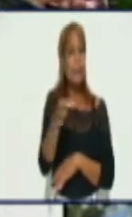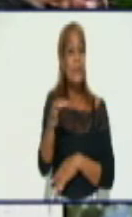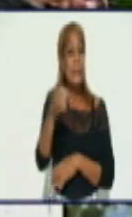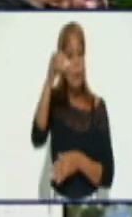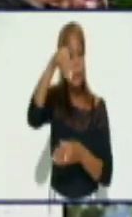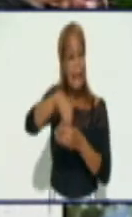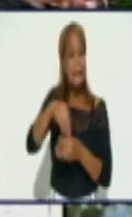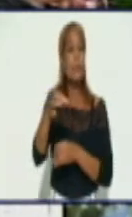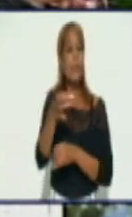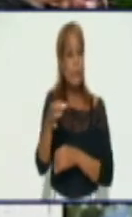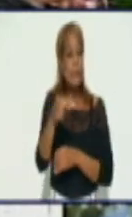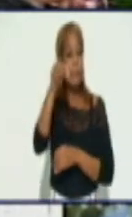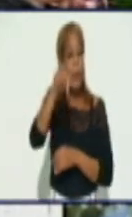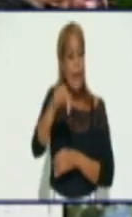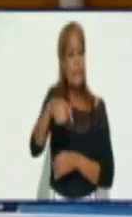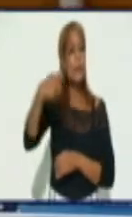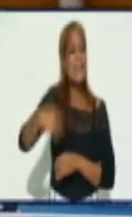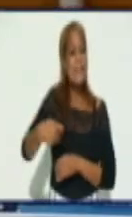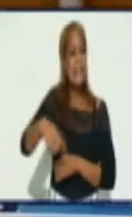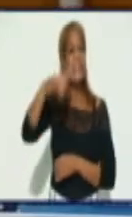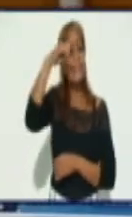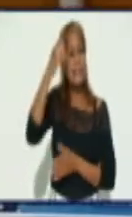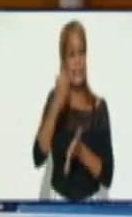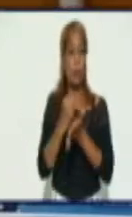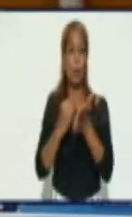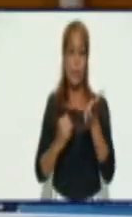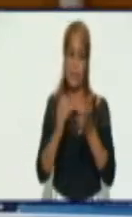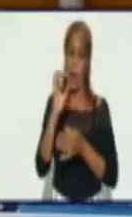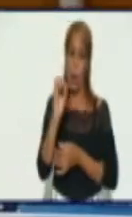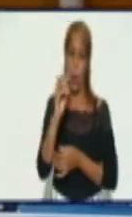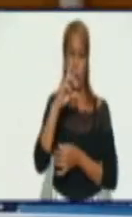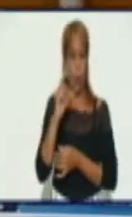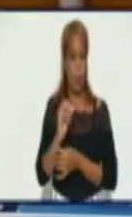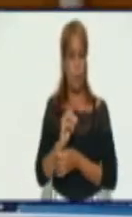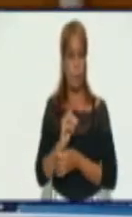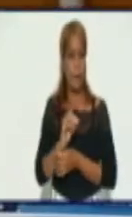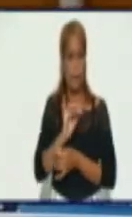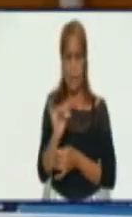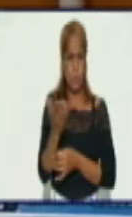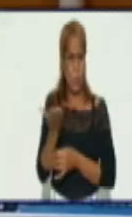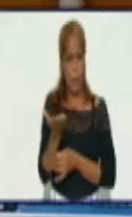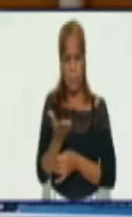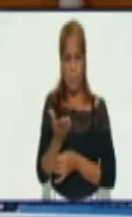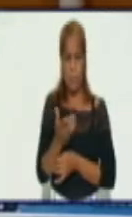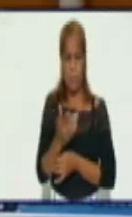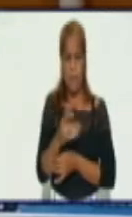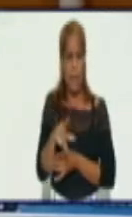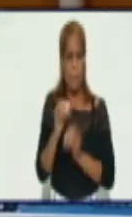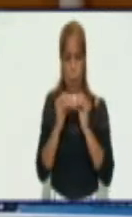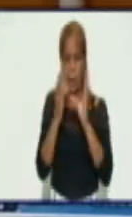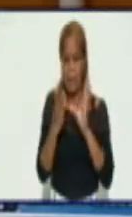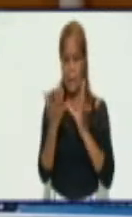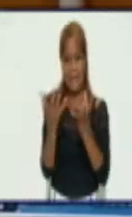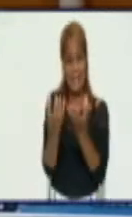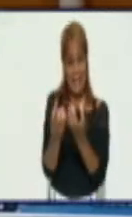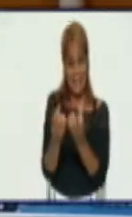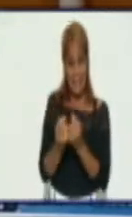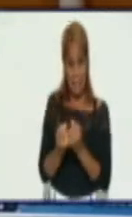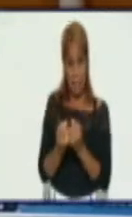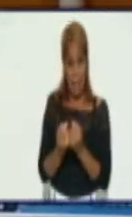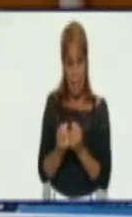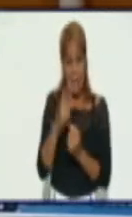autorizado esa evaluación se eleva a la provincia esos muy sencillos hoy por la mañana se reciben la demanda y